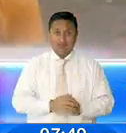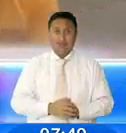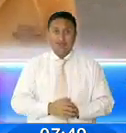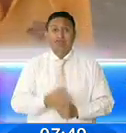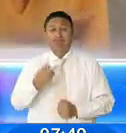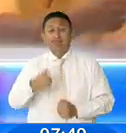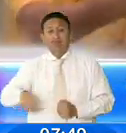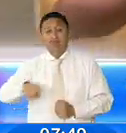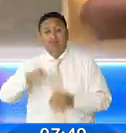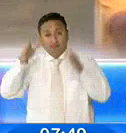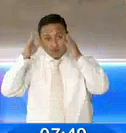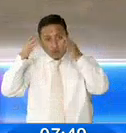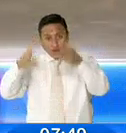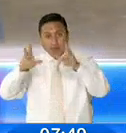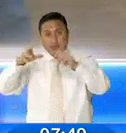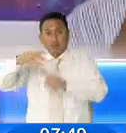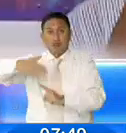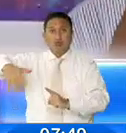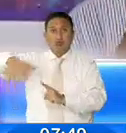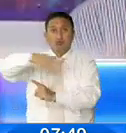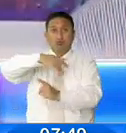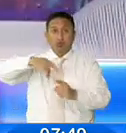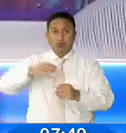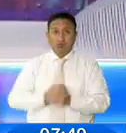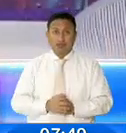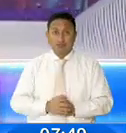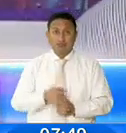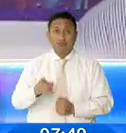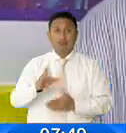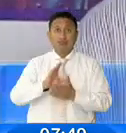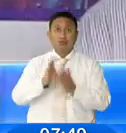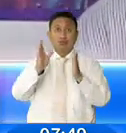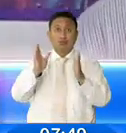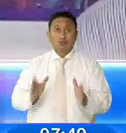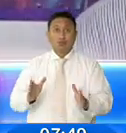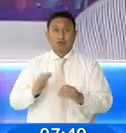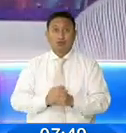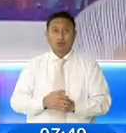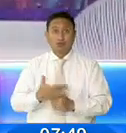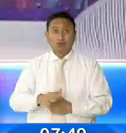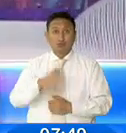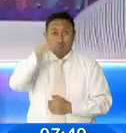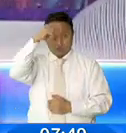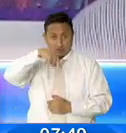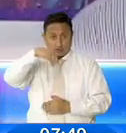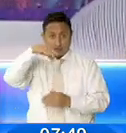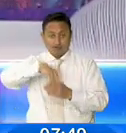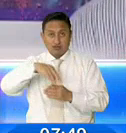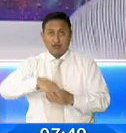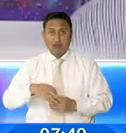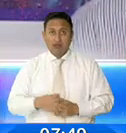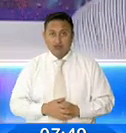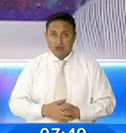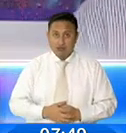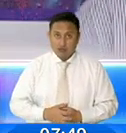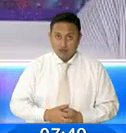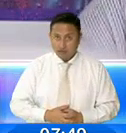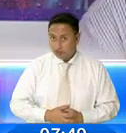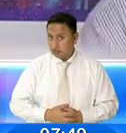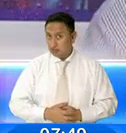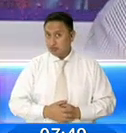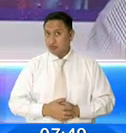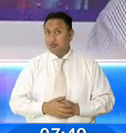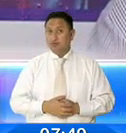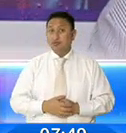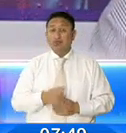está enfocado en temas ambientales. Que sea el pueblo ecuatoriano el que decide en las urnas si va la